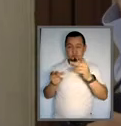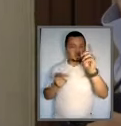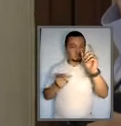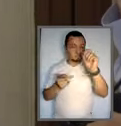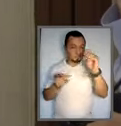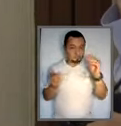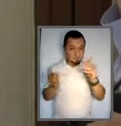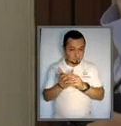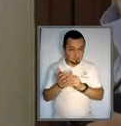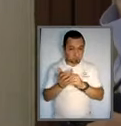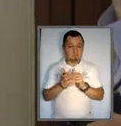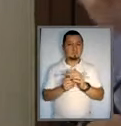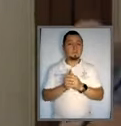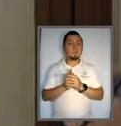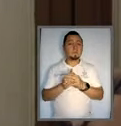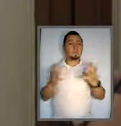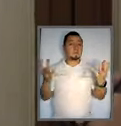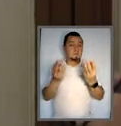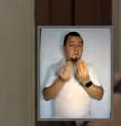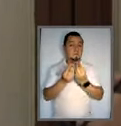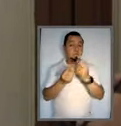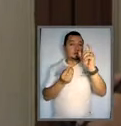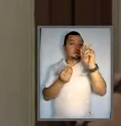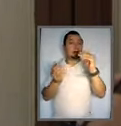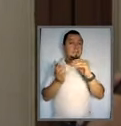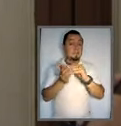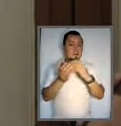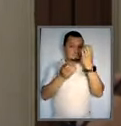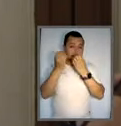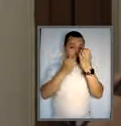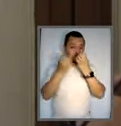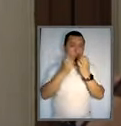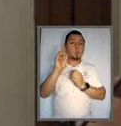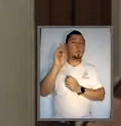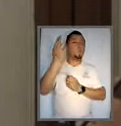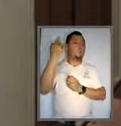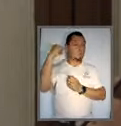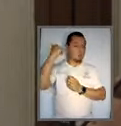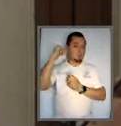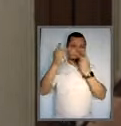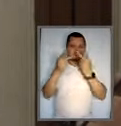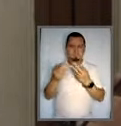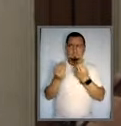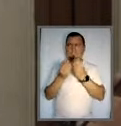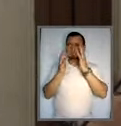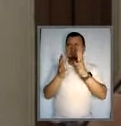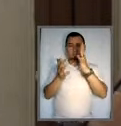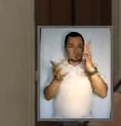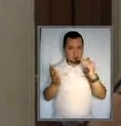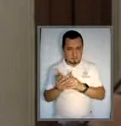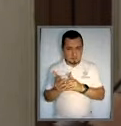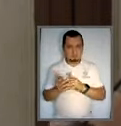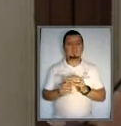20,000, los insumos para esas 20,000 pruebas. Y la Universidad de Guadalajara, por su parte, ha adquirido